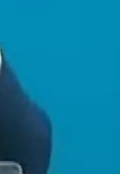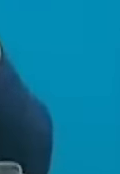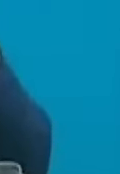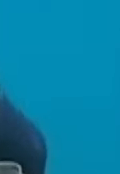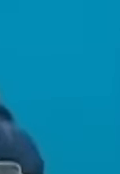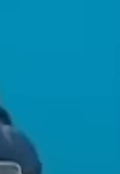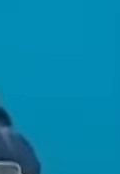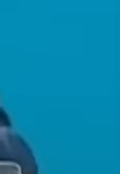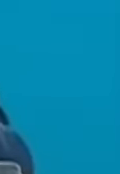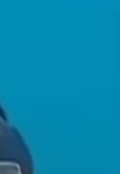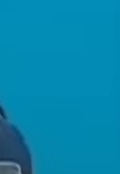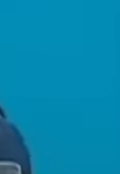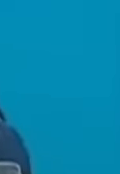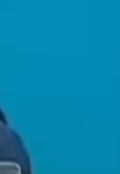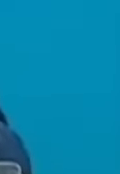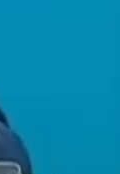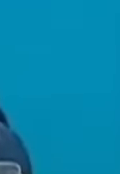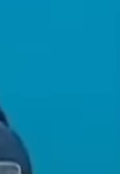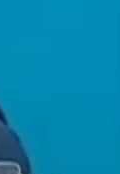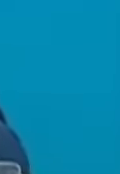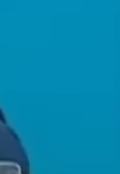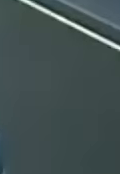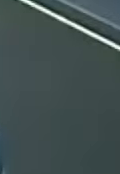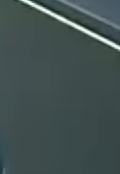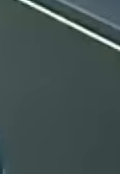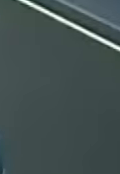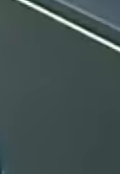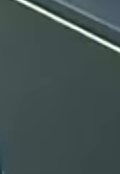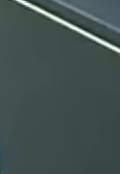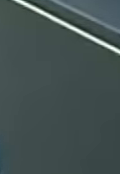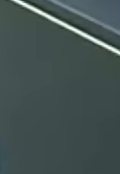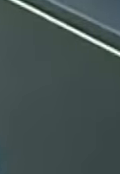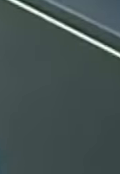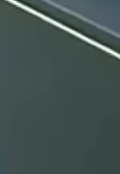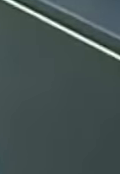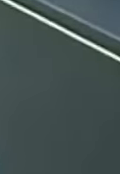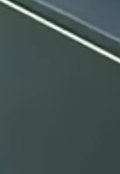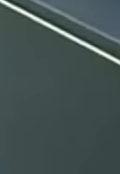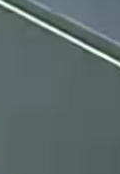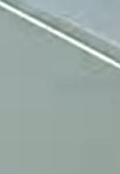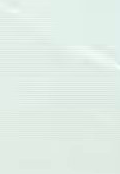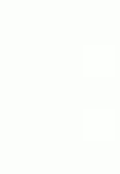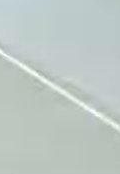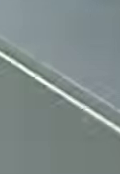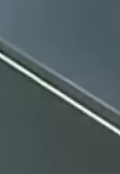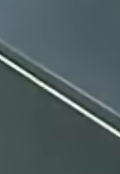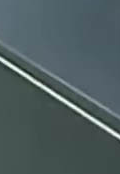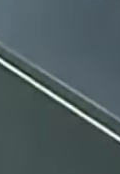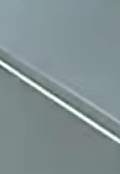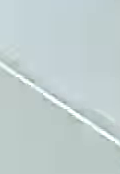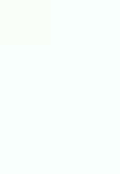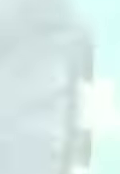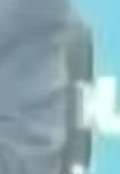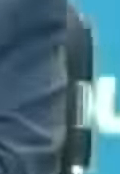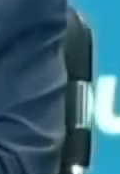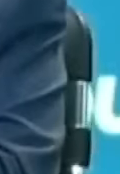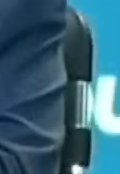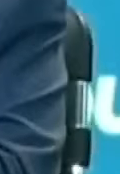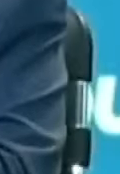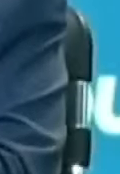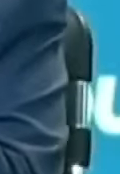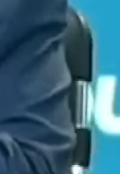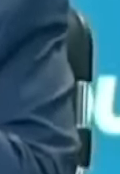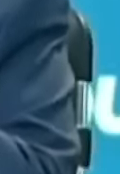Miami 3 patadas. Es más bella, más funcional, más segura. La Guaira es La Guaira.